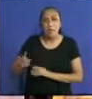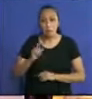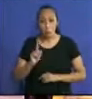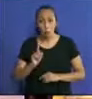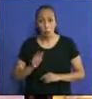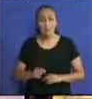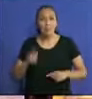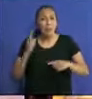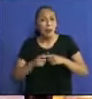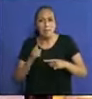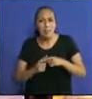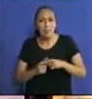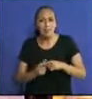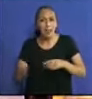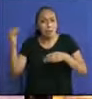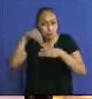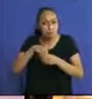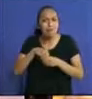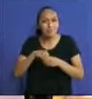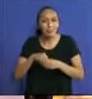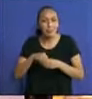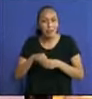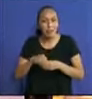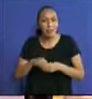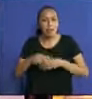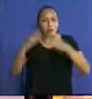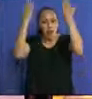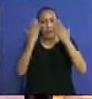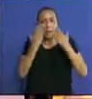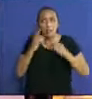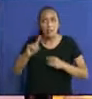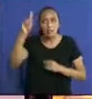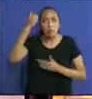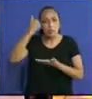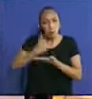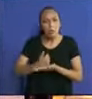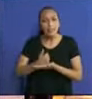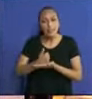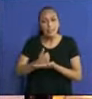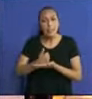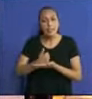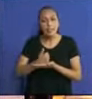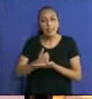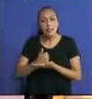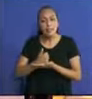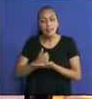de Dios que se haga presente en nuestra vida y la fecunde.